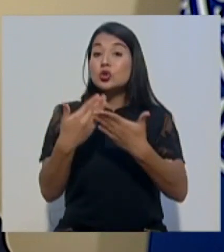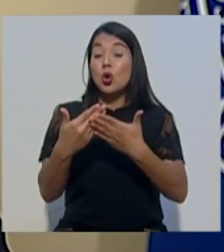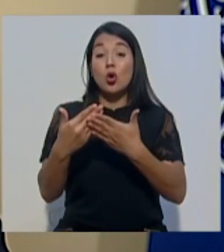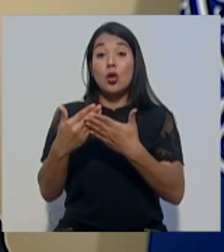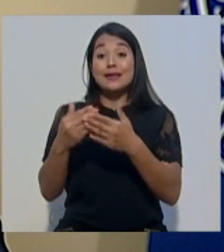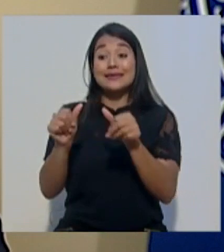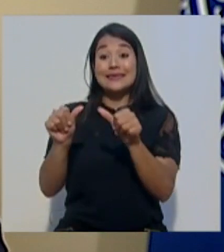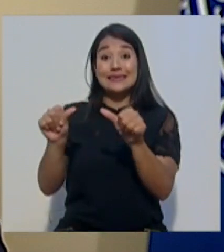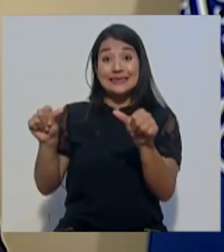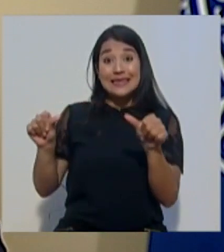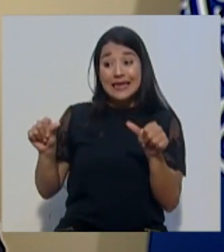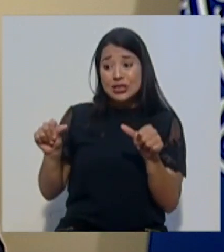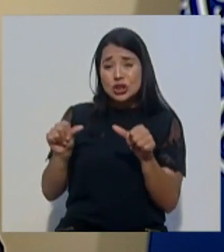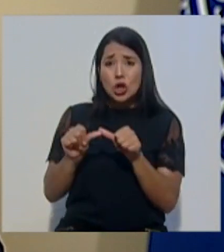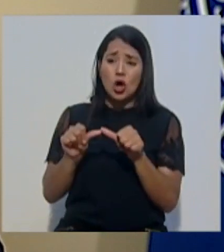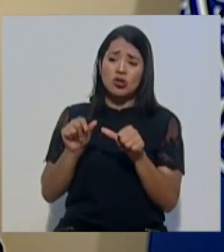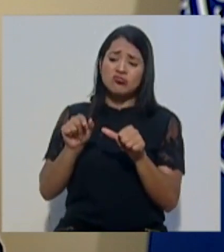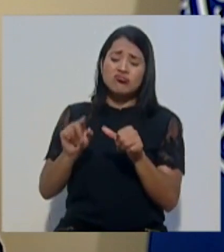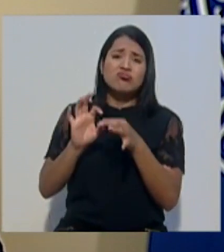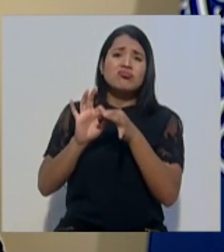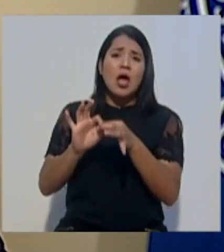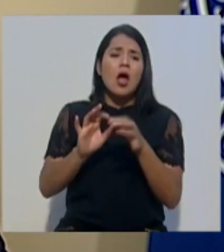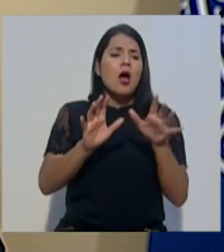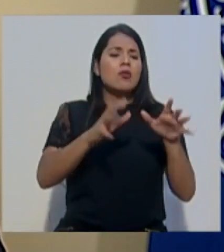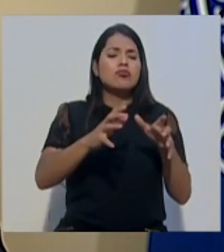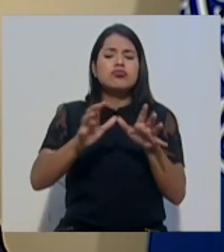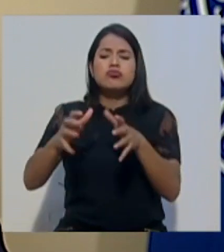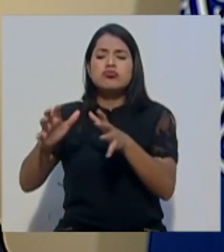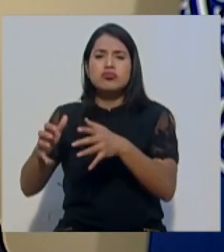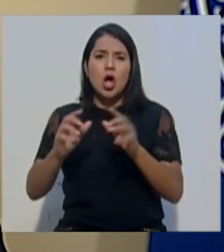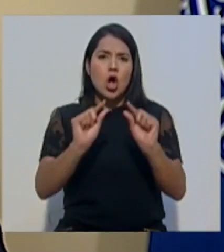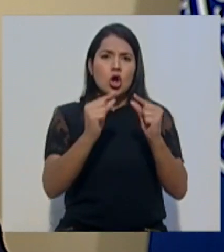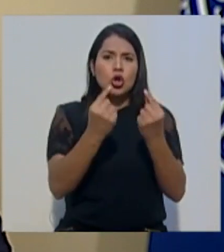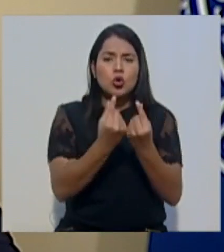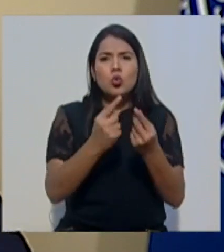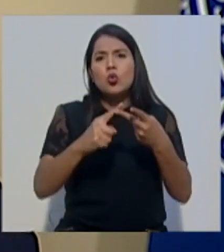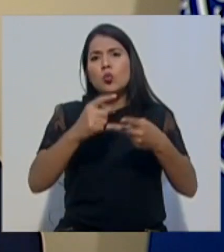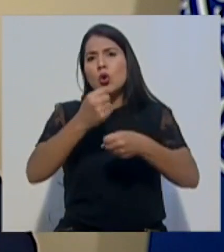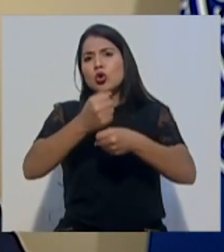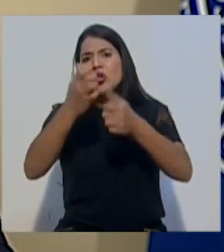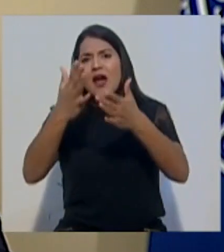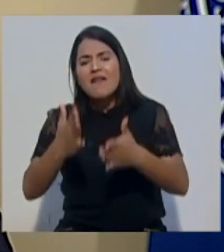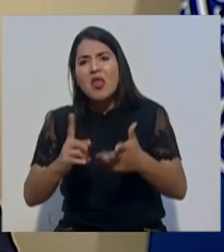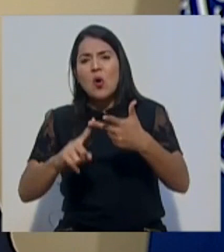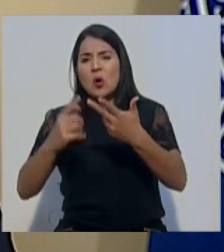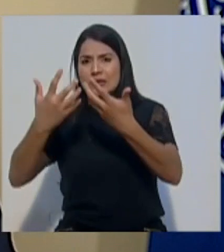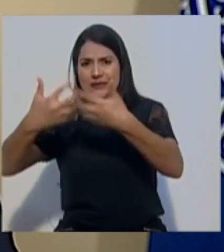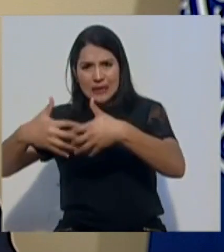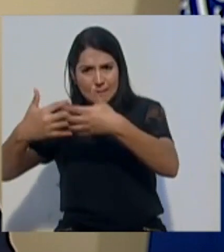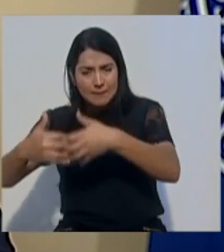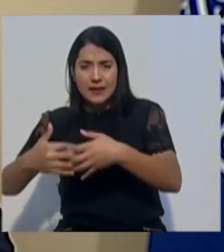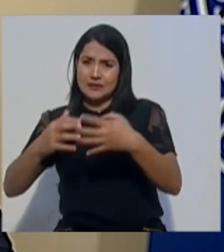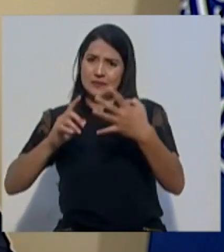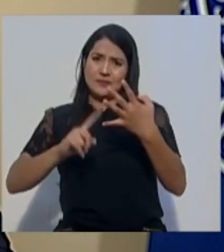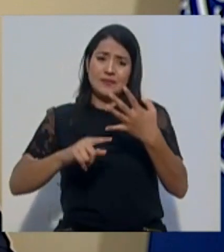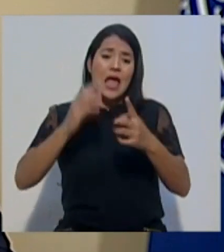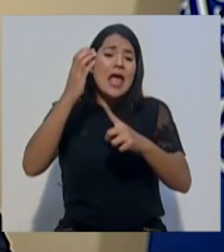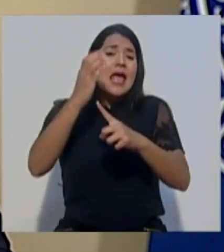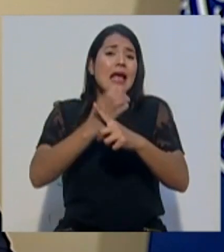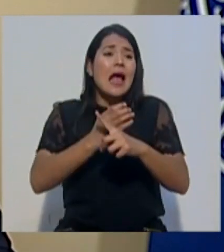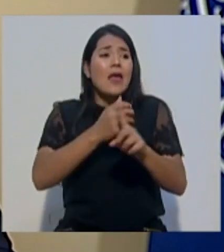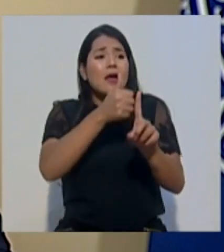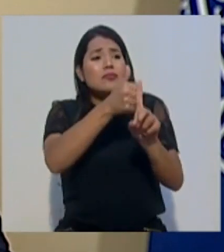sectores gremiales, empresariales, trabajadores del país y cada persona y cada